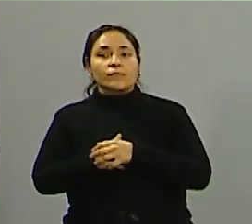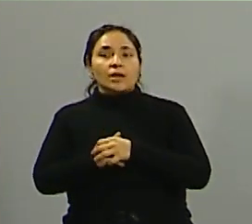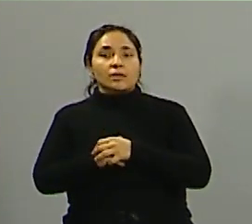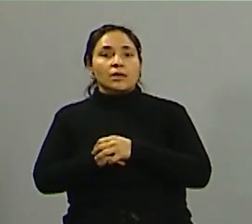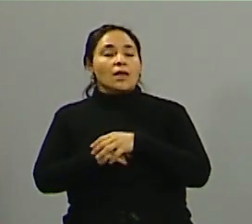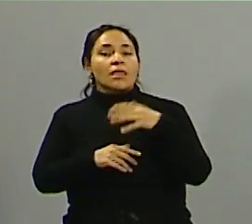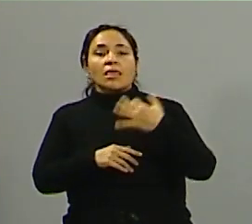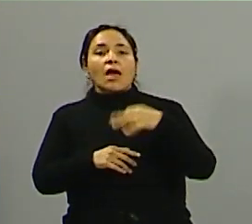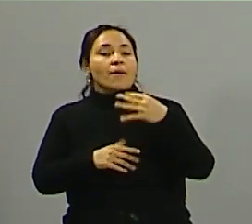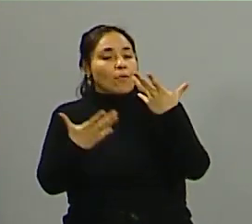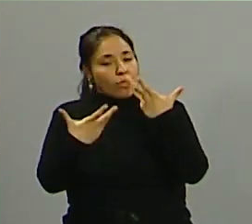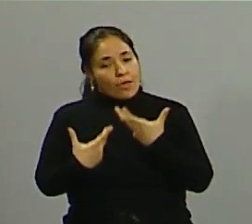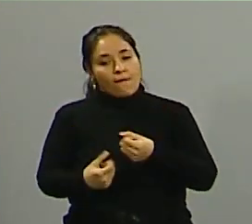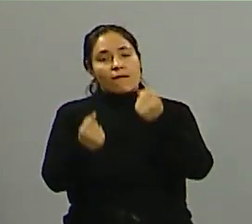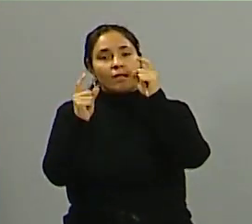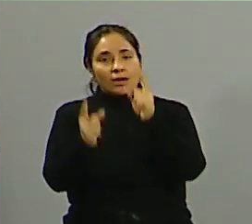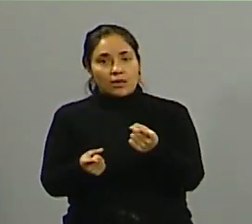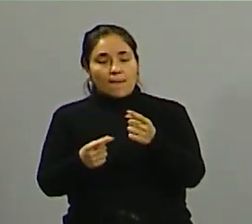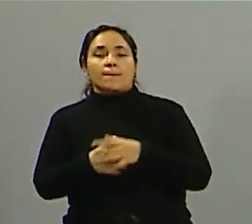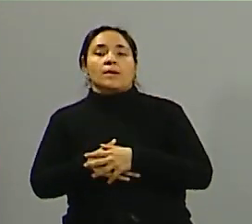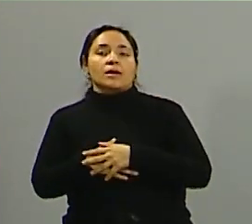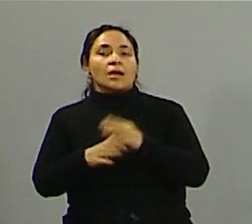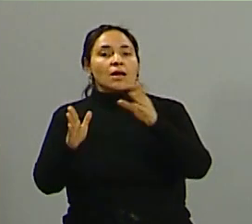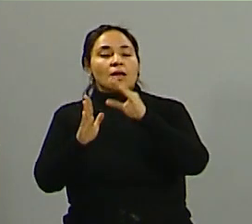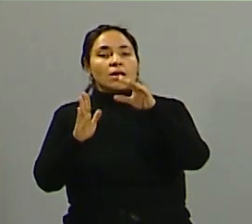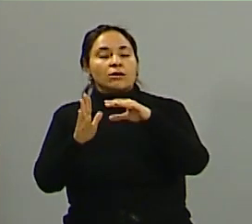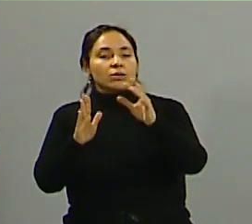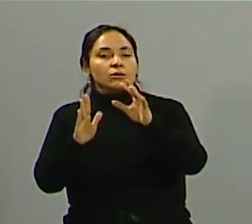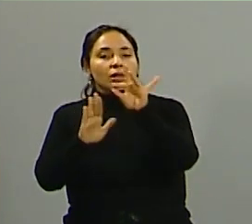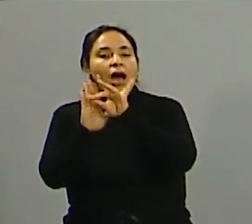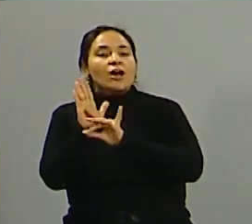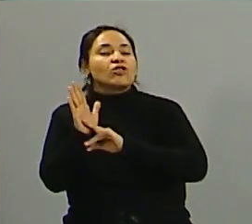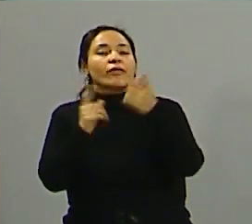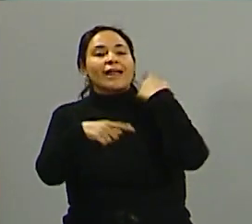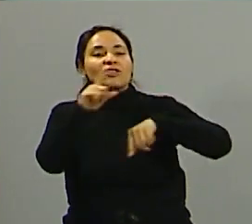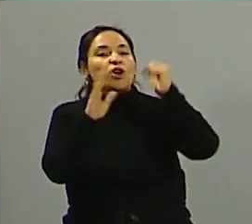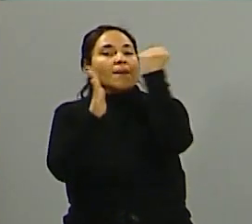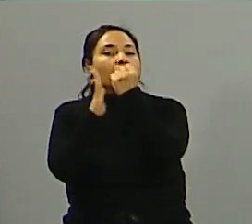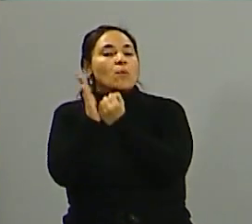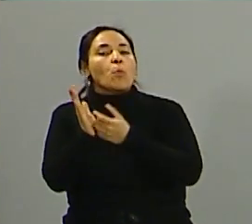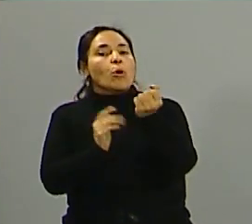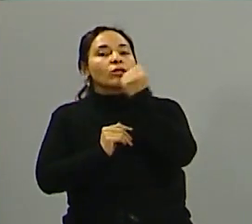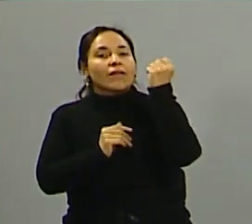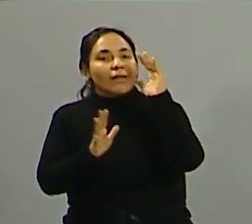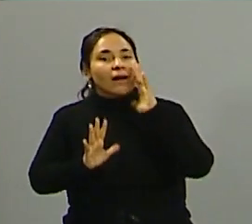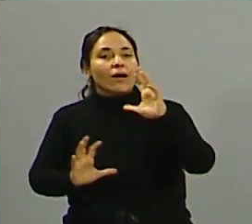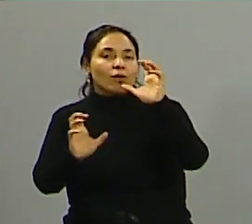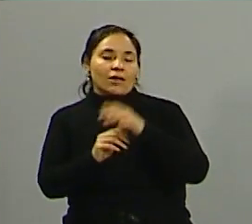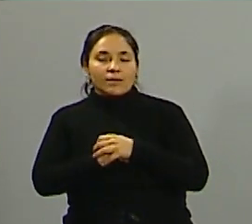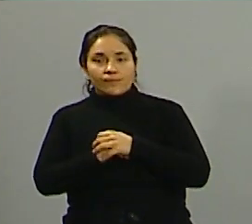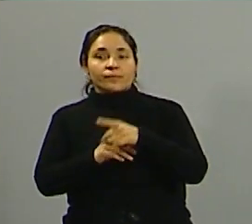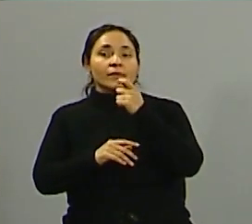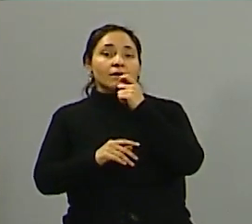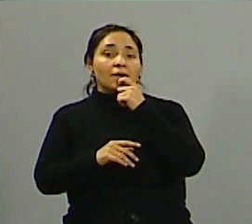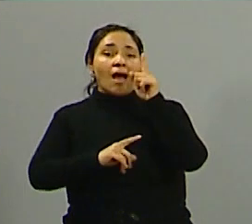tenemos que defender, ¿no? El tema de los datos históricos, no olvidarnos, porque lo decíamos recién fuera de cámara, si en algún momento nos